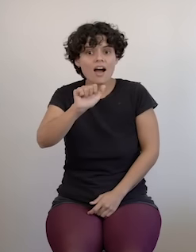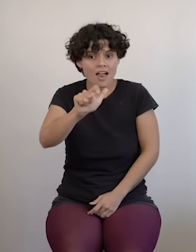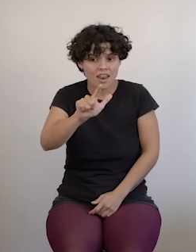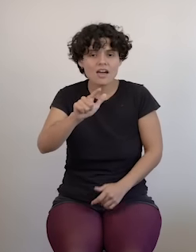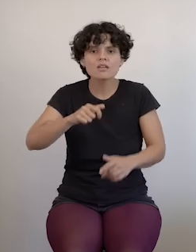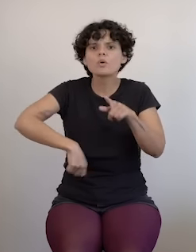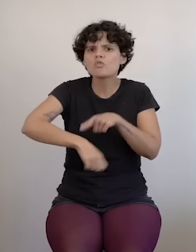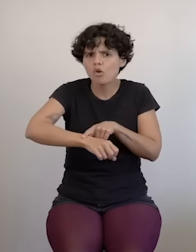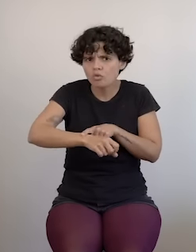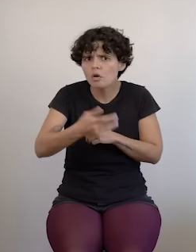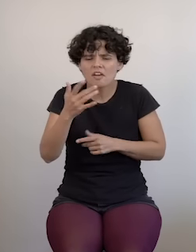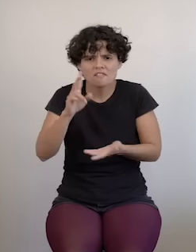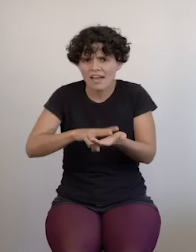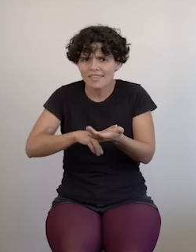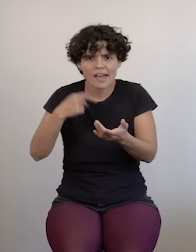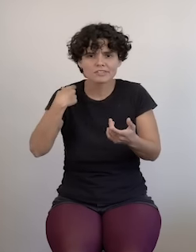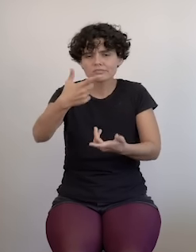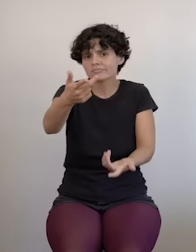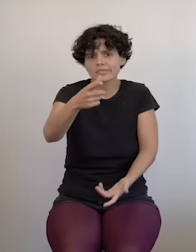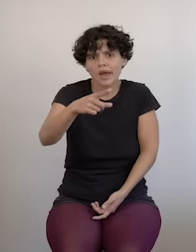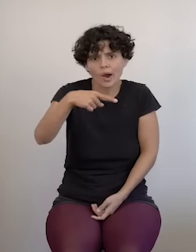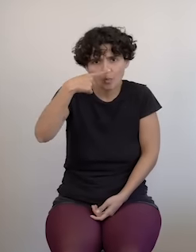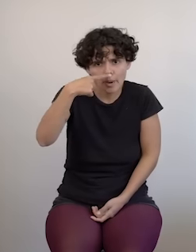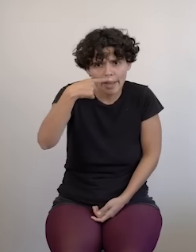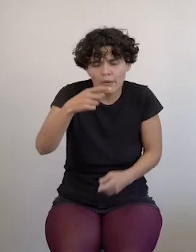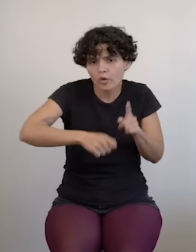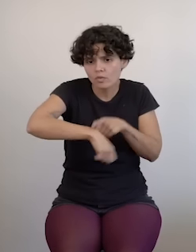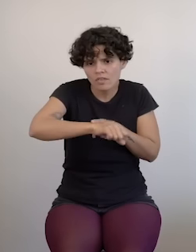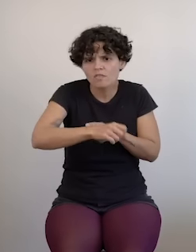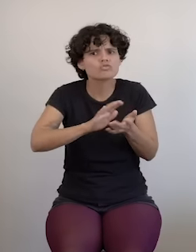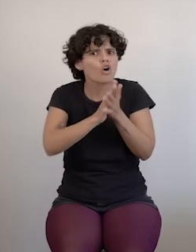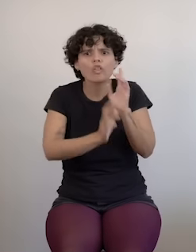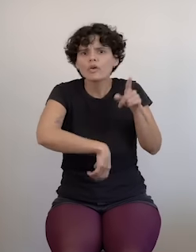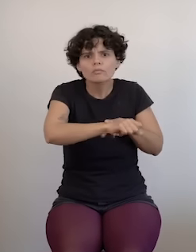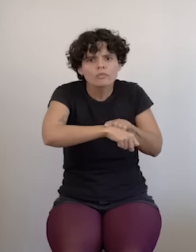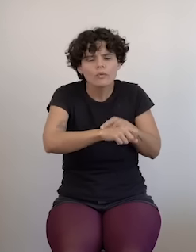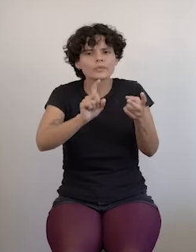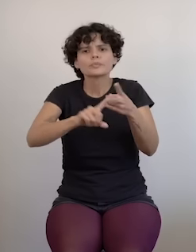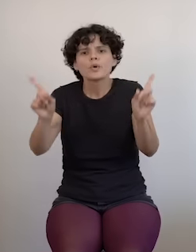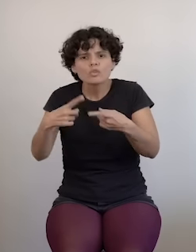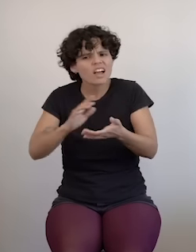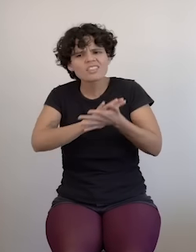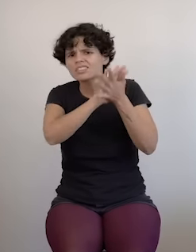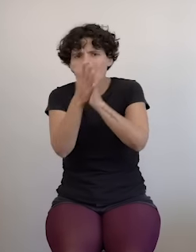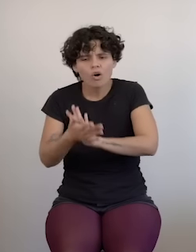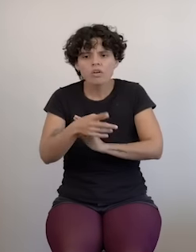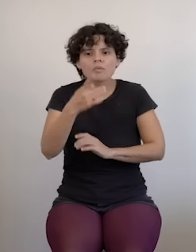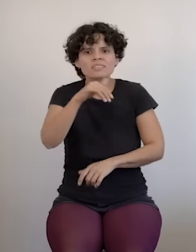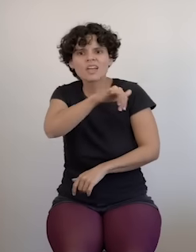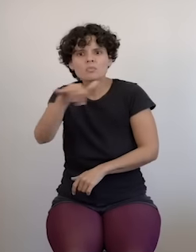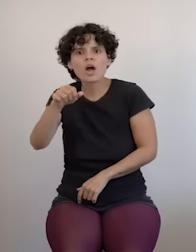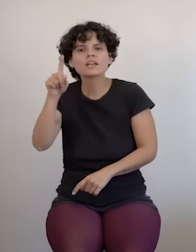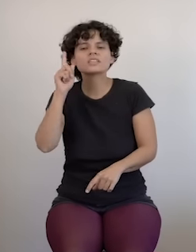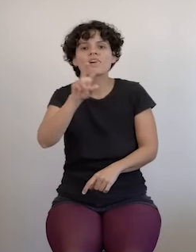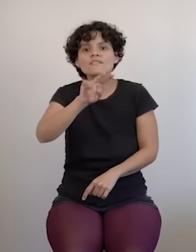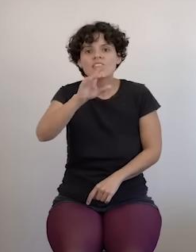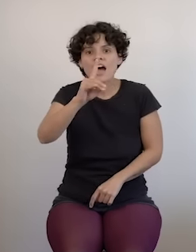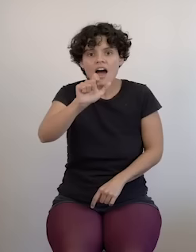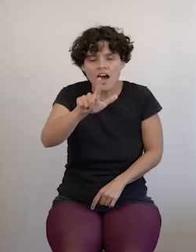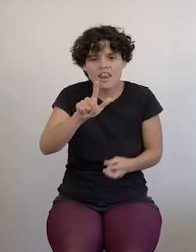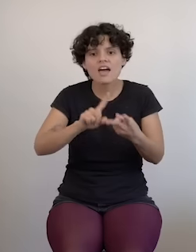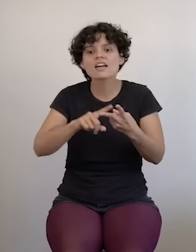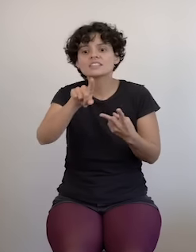Vidal, porque el fútbol antes era como para los puros juegos. En Chile siempre la guasio de élite, po. El fútbol, la música, todo de élite, po. Salió Vidal,